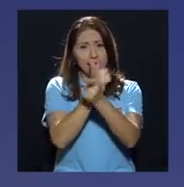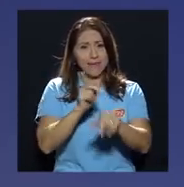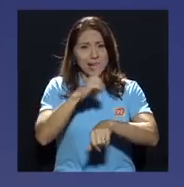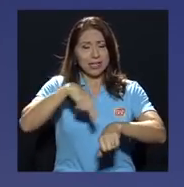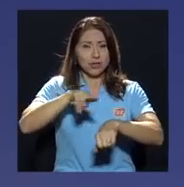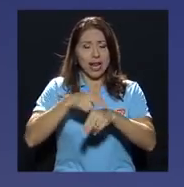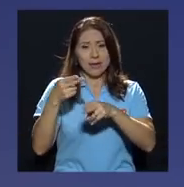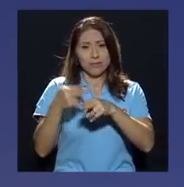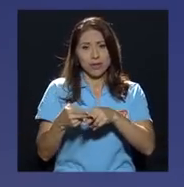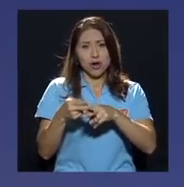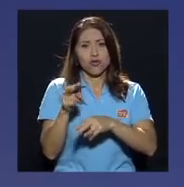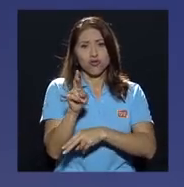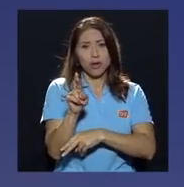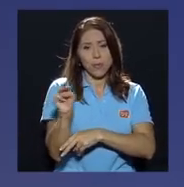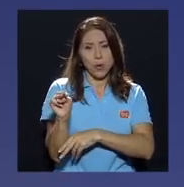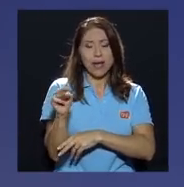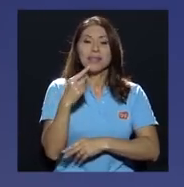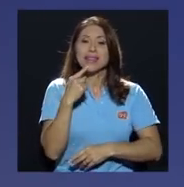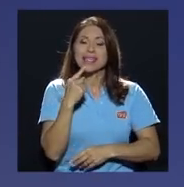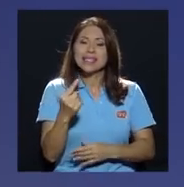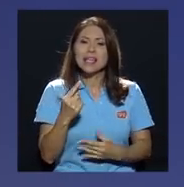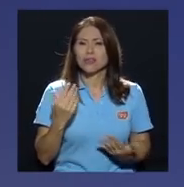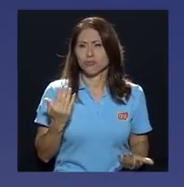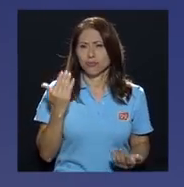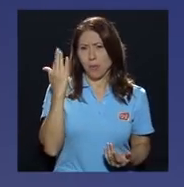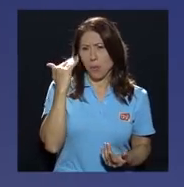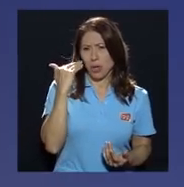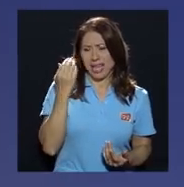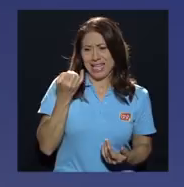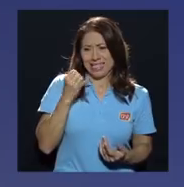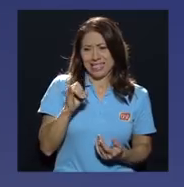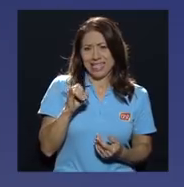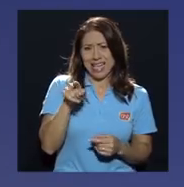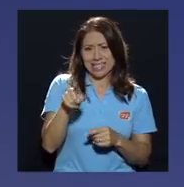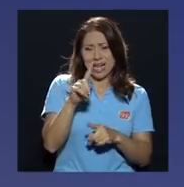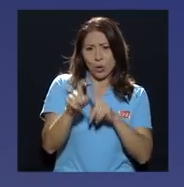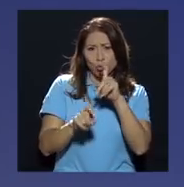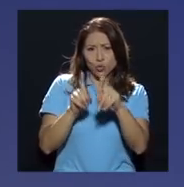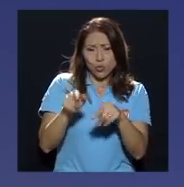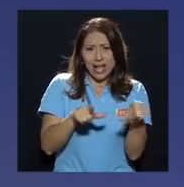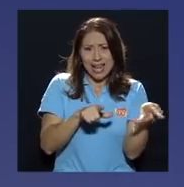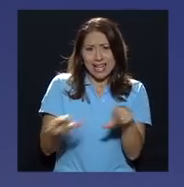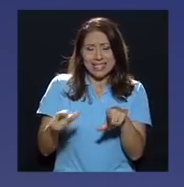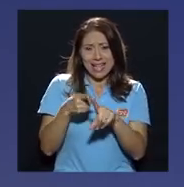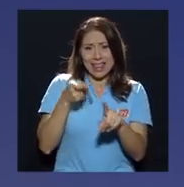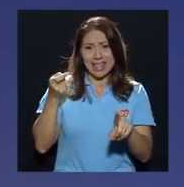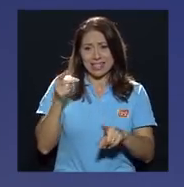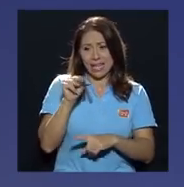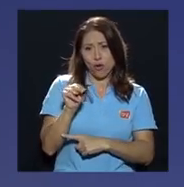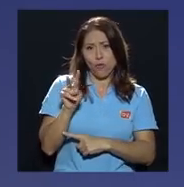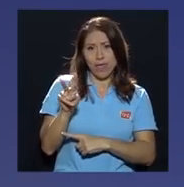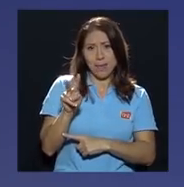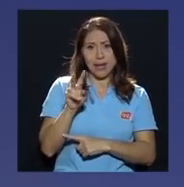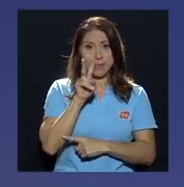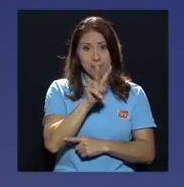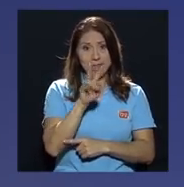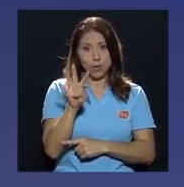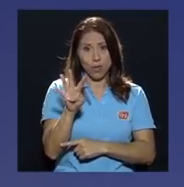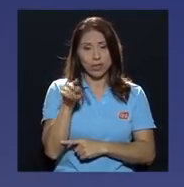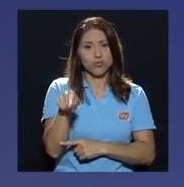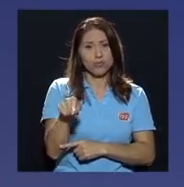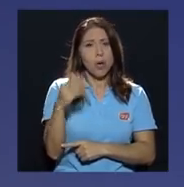de liberación nacional del ron y mont diciendo que porque si la consulta estuvo lista desde noviembre específicamente el